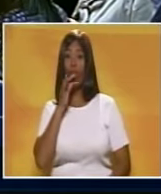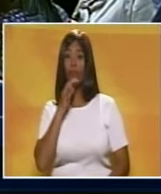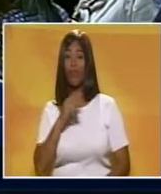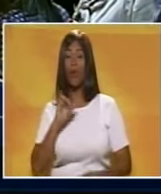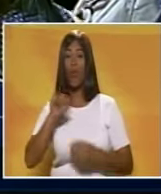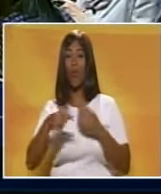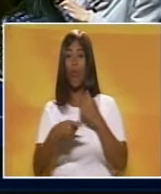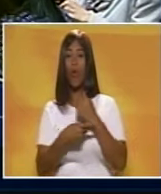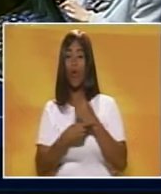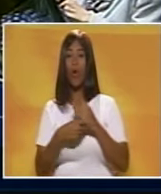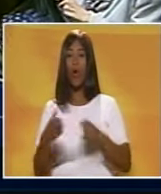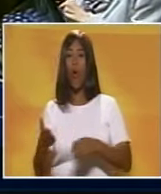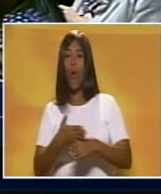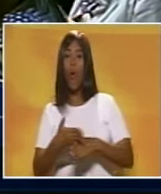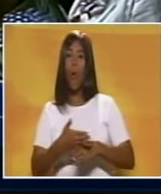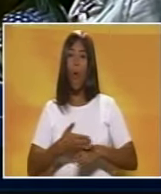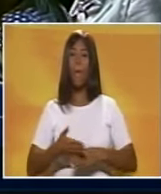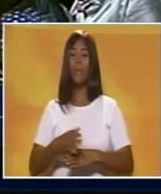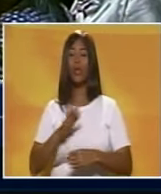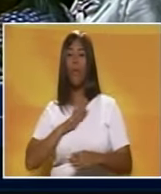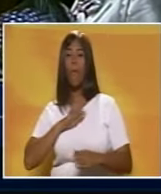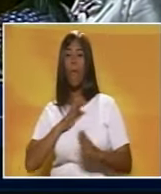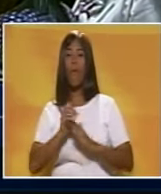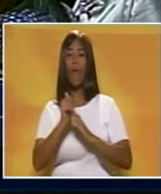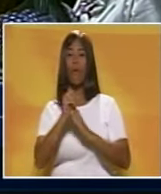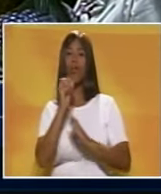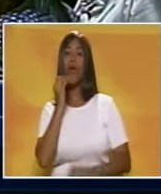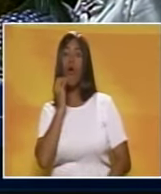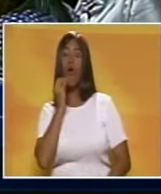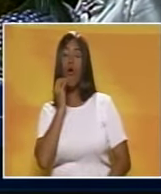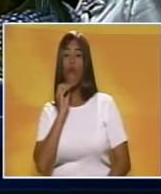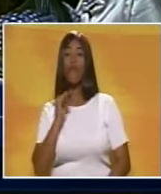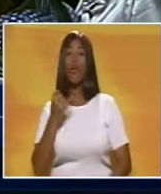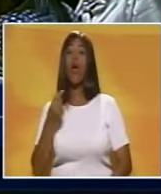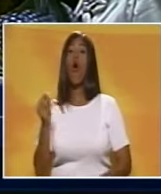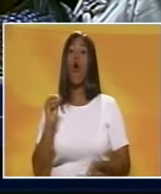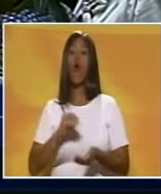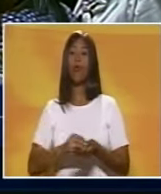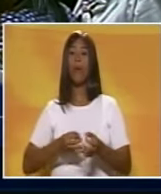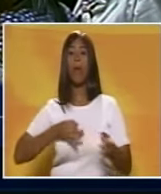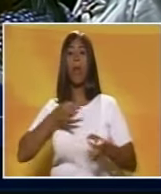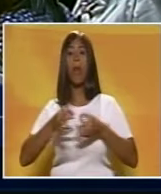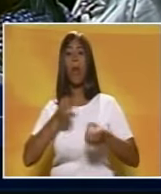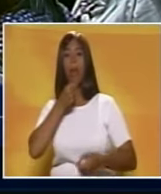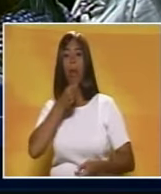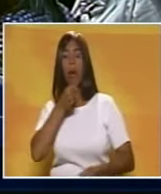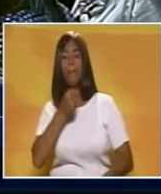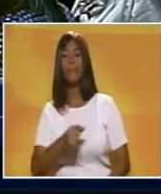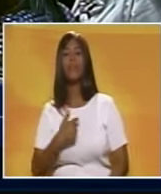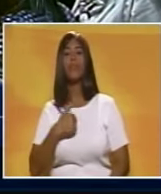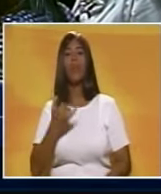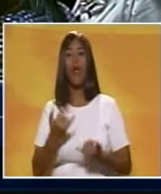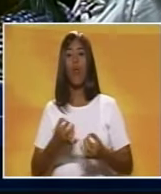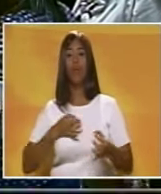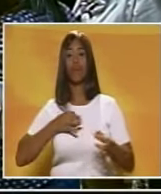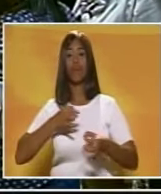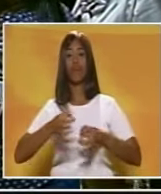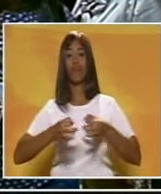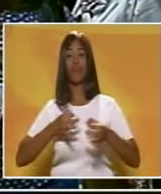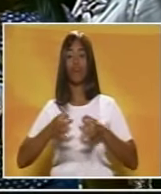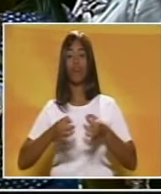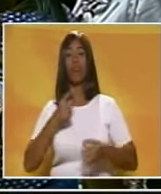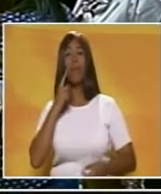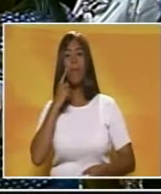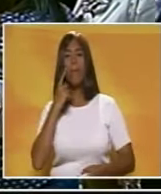Guaidó compartiendo con los dirigentes jóvenes y de nuevo está rindiendo declaraciones. Vamos ahora a escuchar parte de